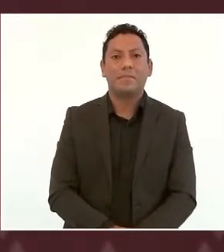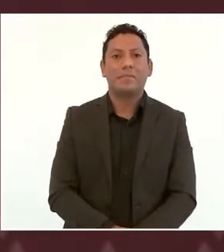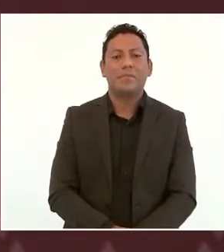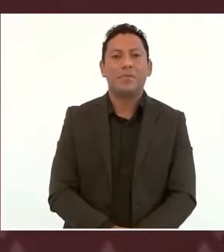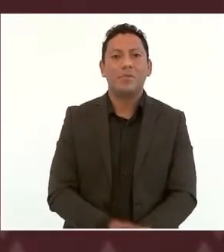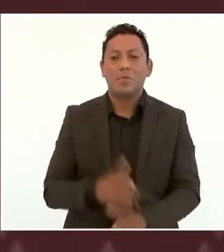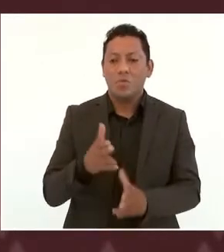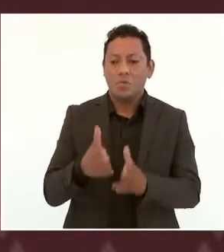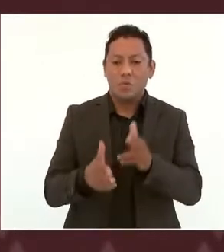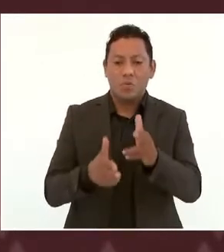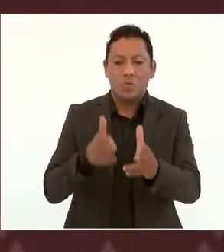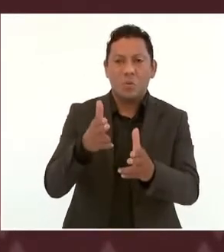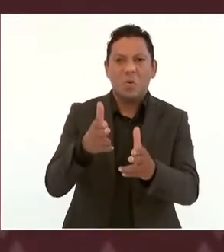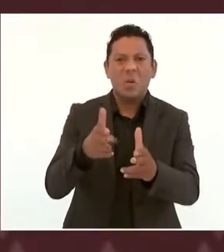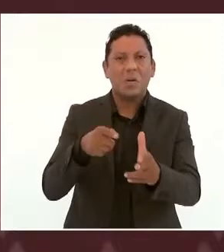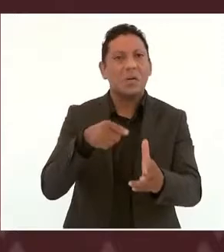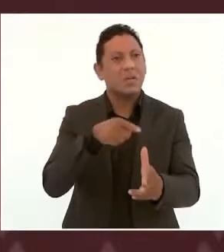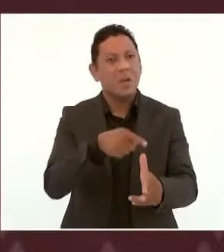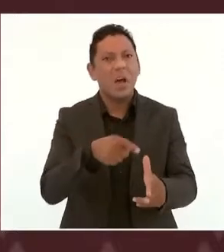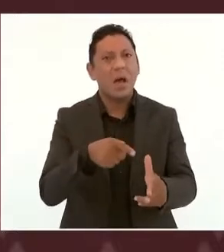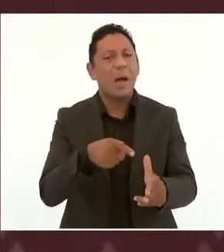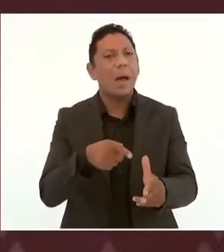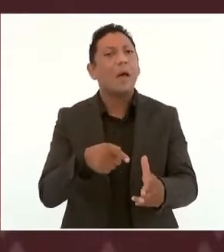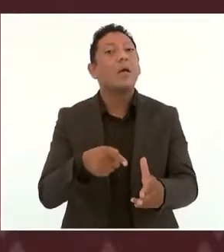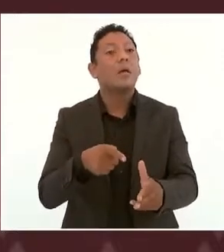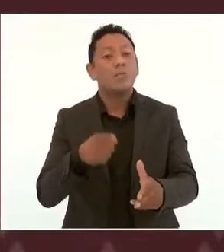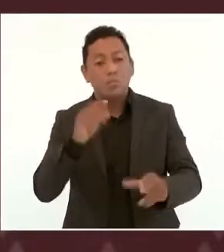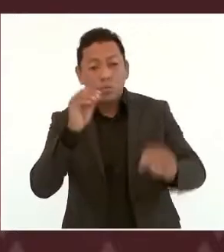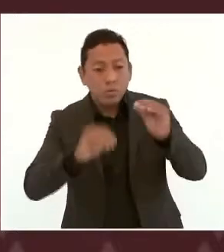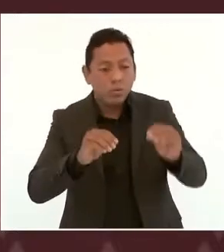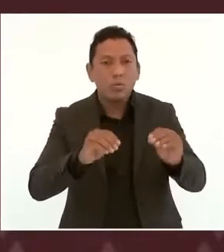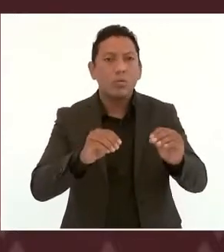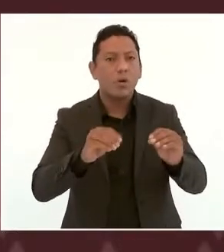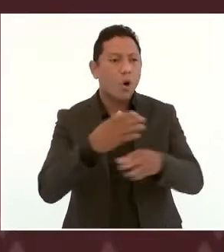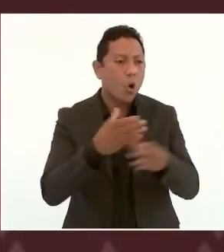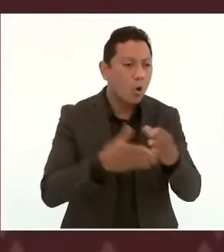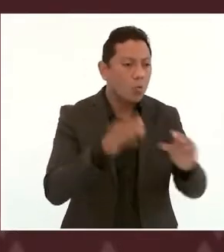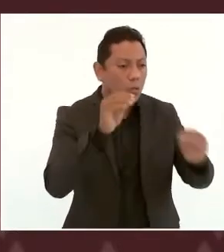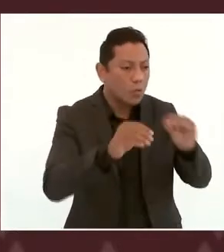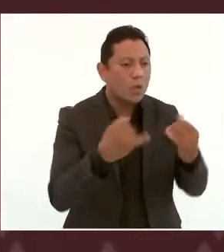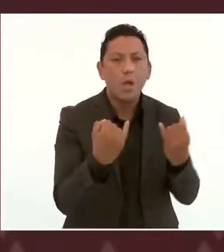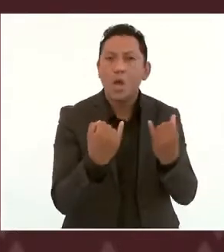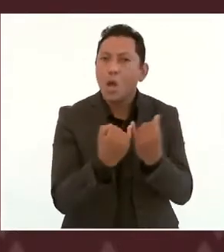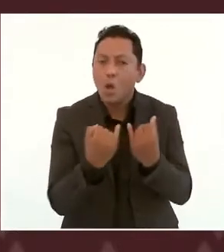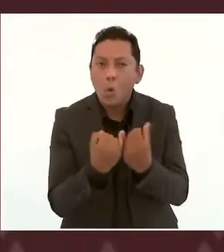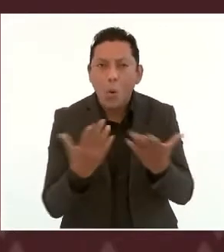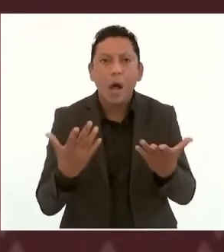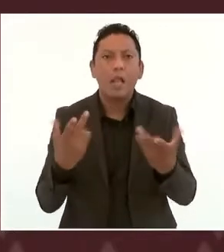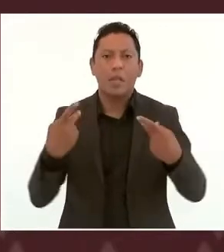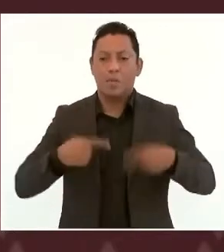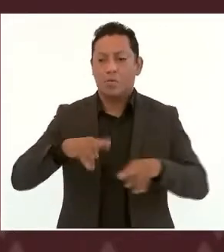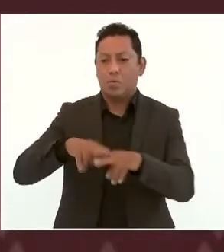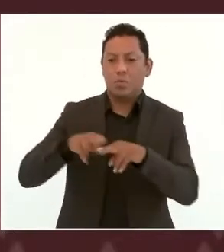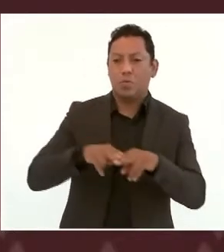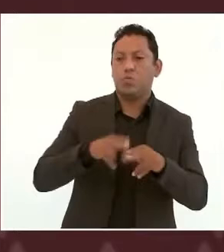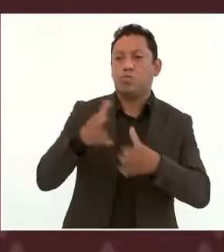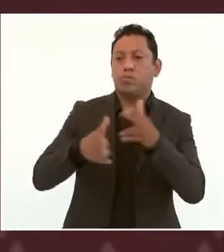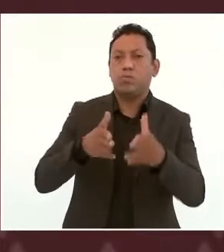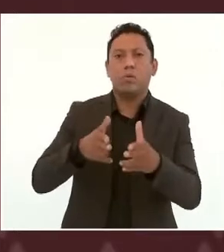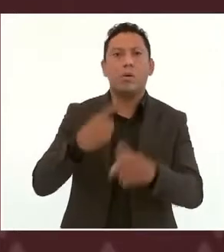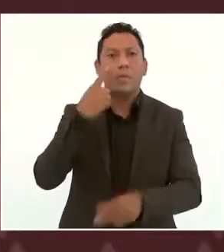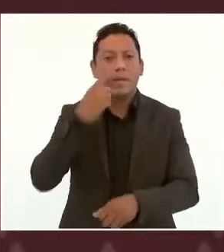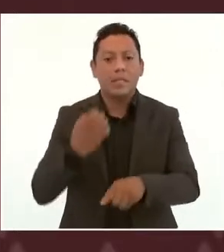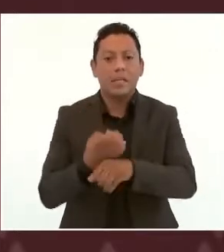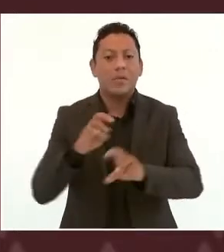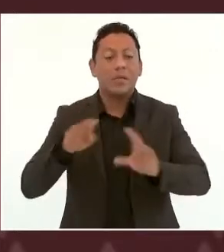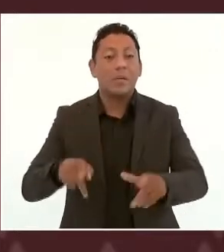con trenes de carga y de pasaje. Se han creado en Chiapas 13